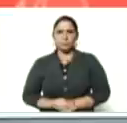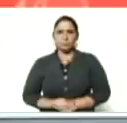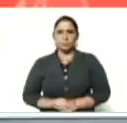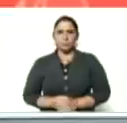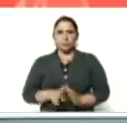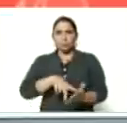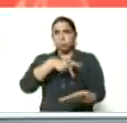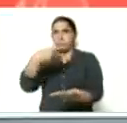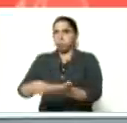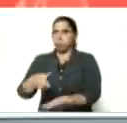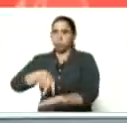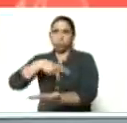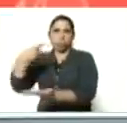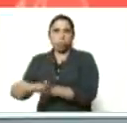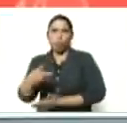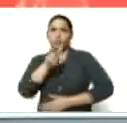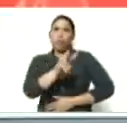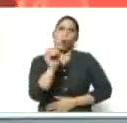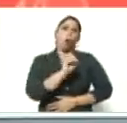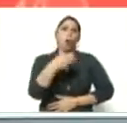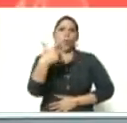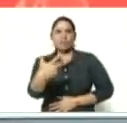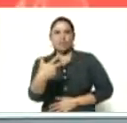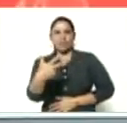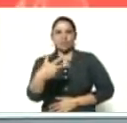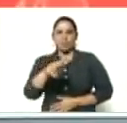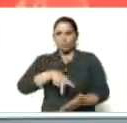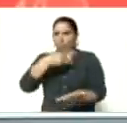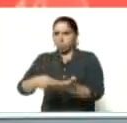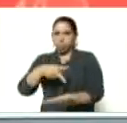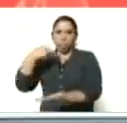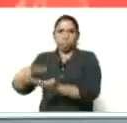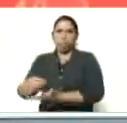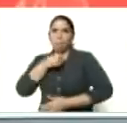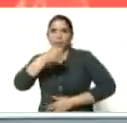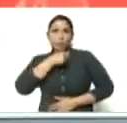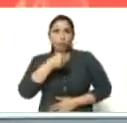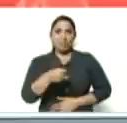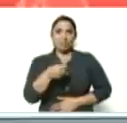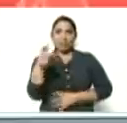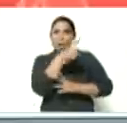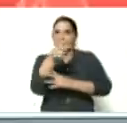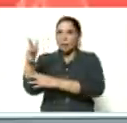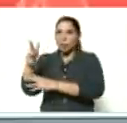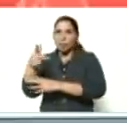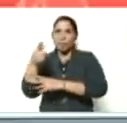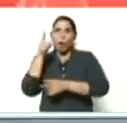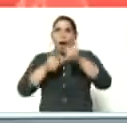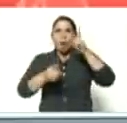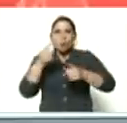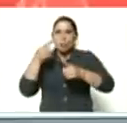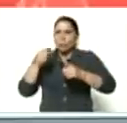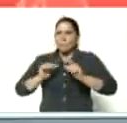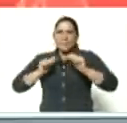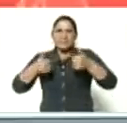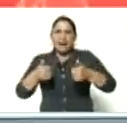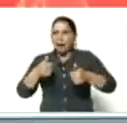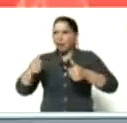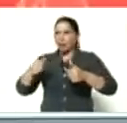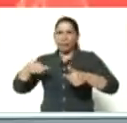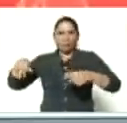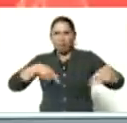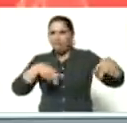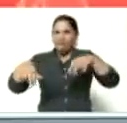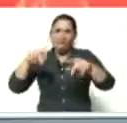tres camarógrafos cayeron, periodistas cayeron, varios salieron y empezaron a correr en la sala